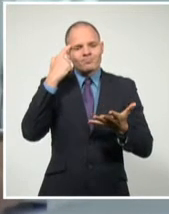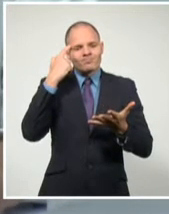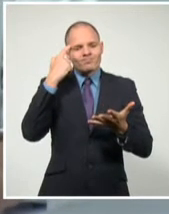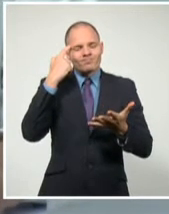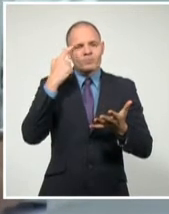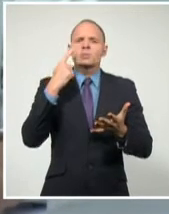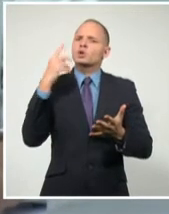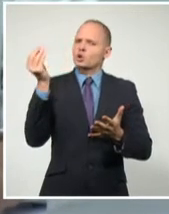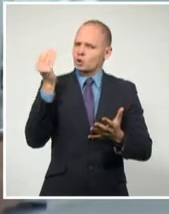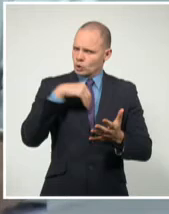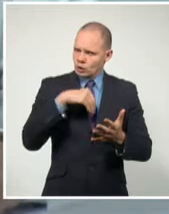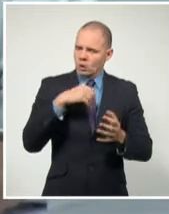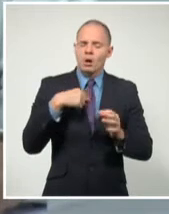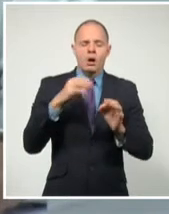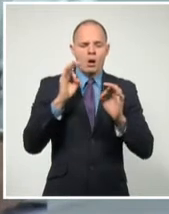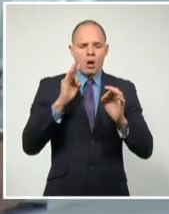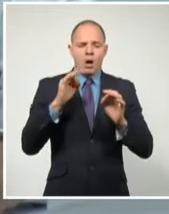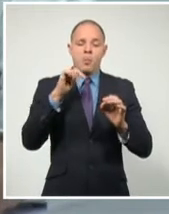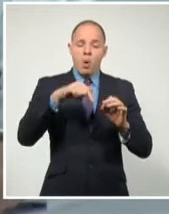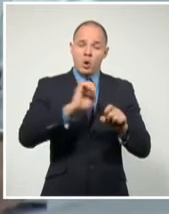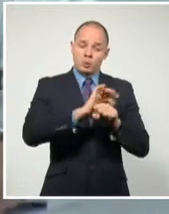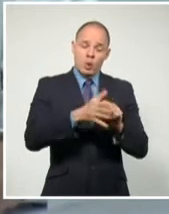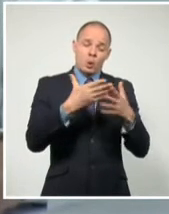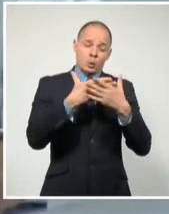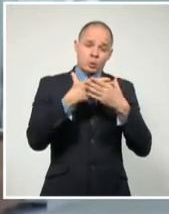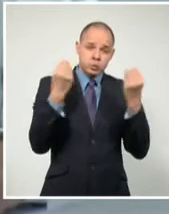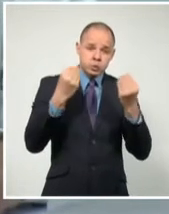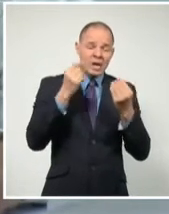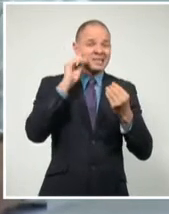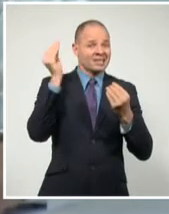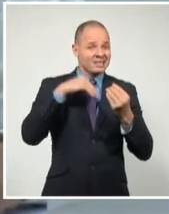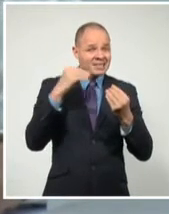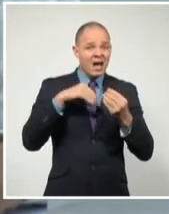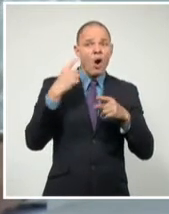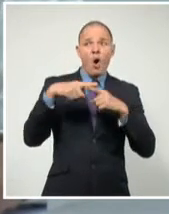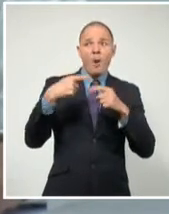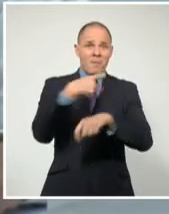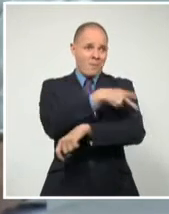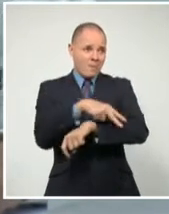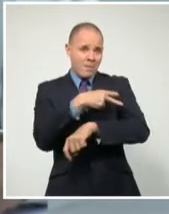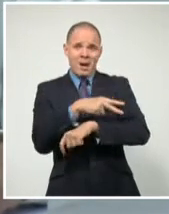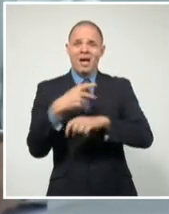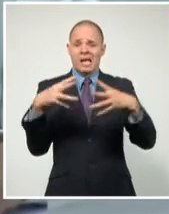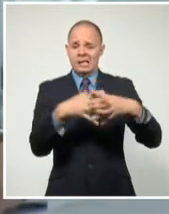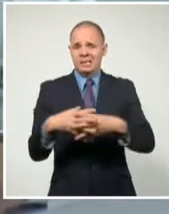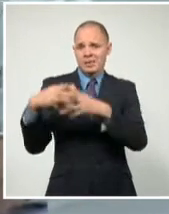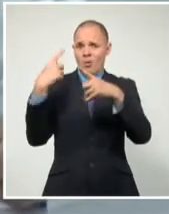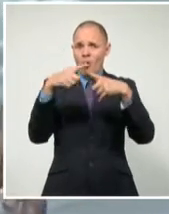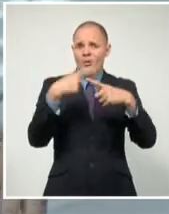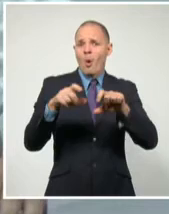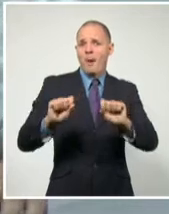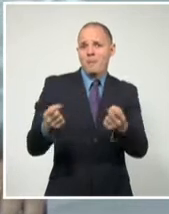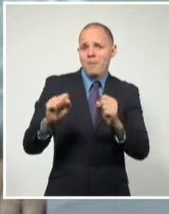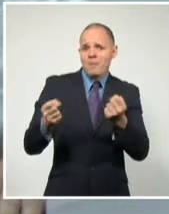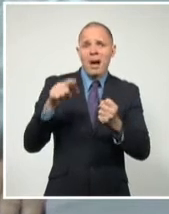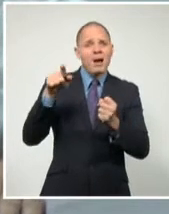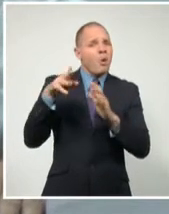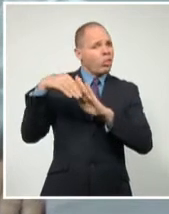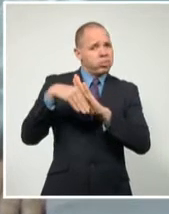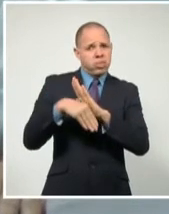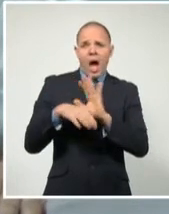una profundización en la crisis general del capitalismo en estos momentos y por lo tanto en la crisis neoliberal y en los